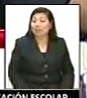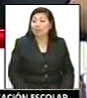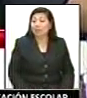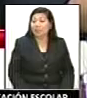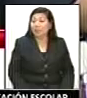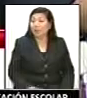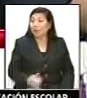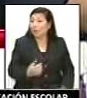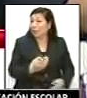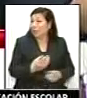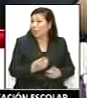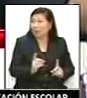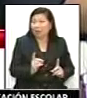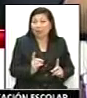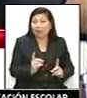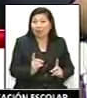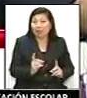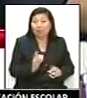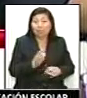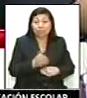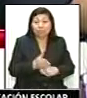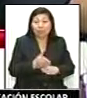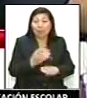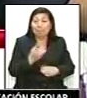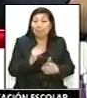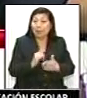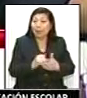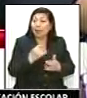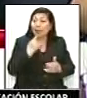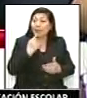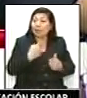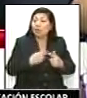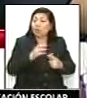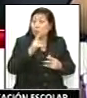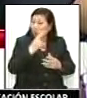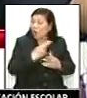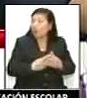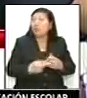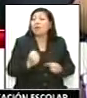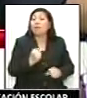en otras democracias, van a acudir para ratificar su confianza